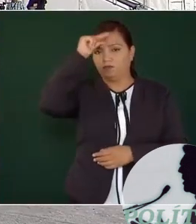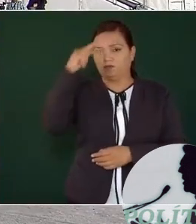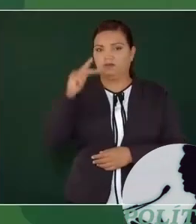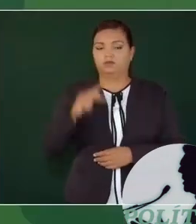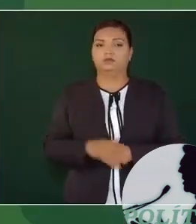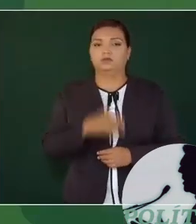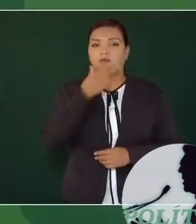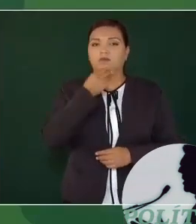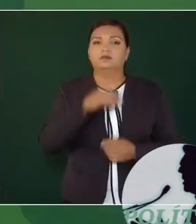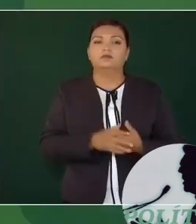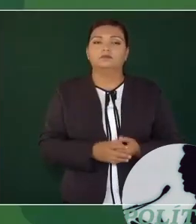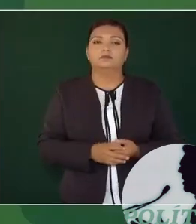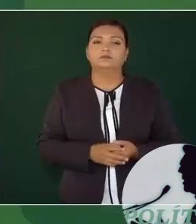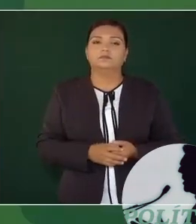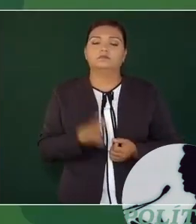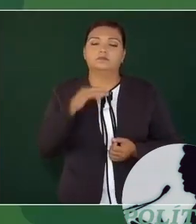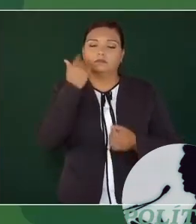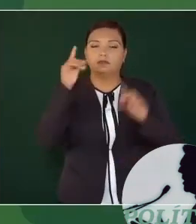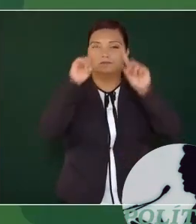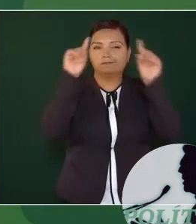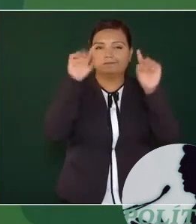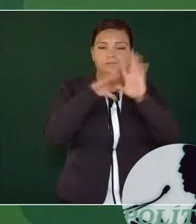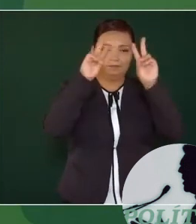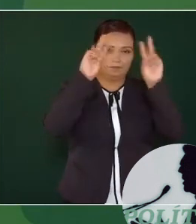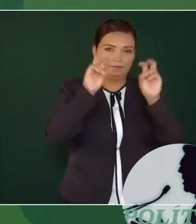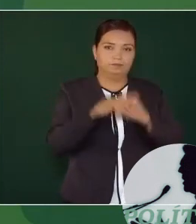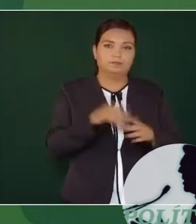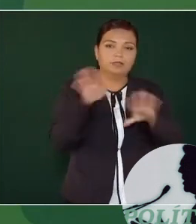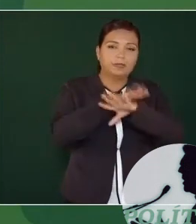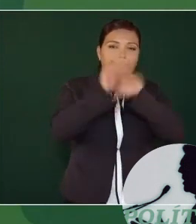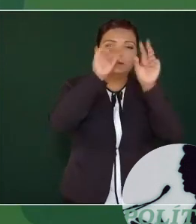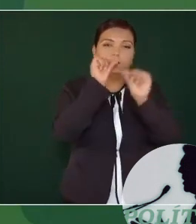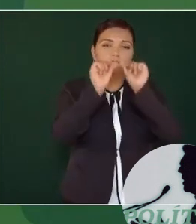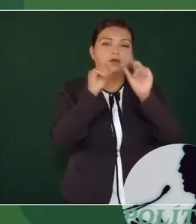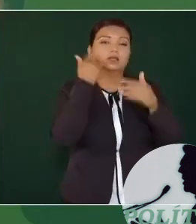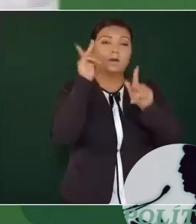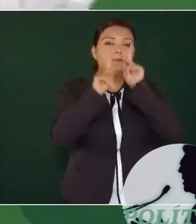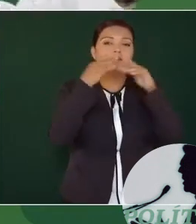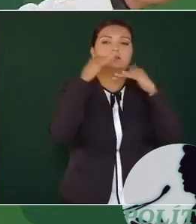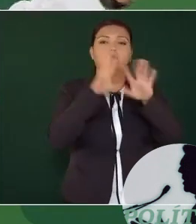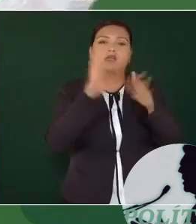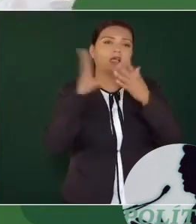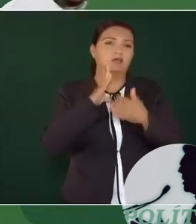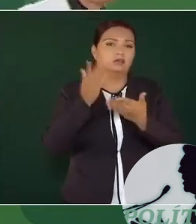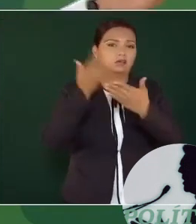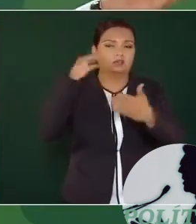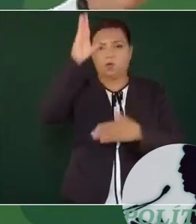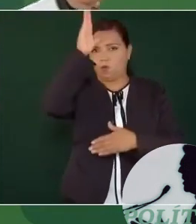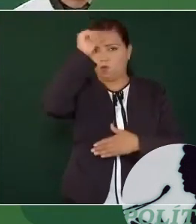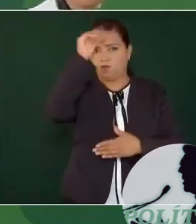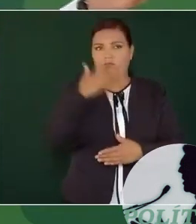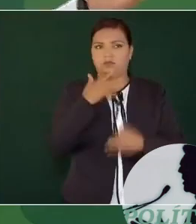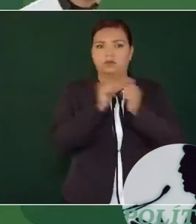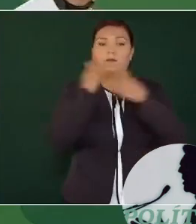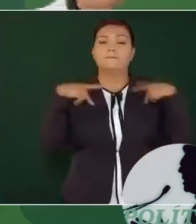parte. Hago un paréntesis para comentar. Ya habíamos llegado a un acuerdo